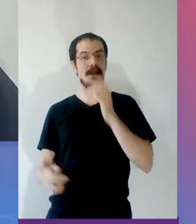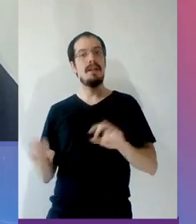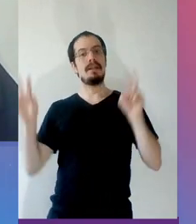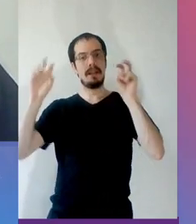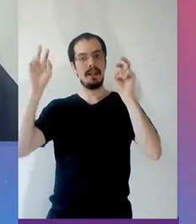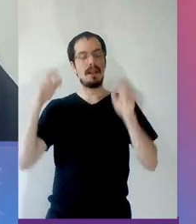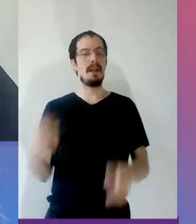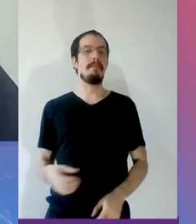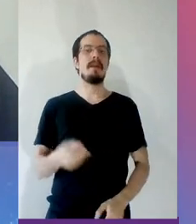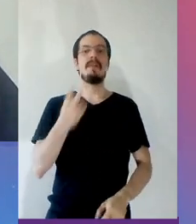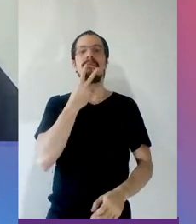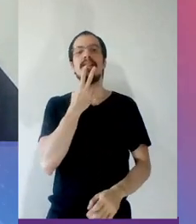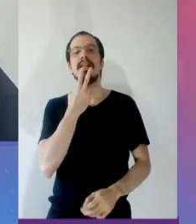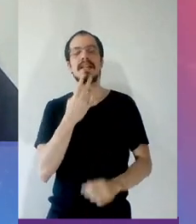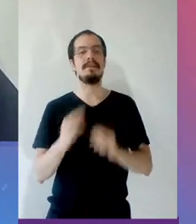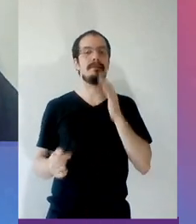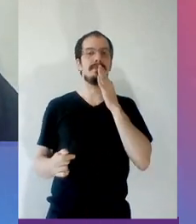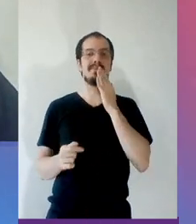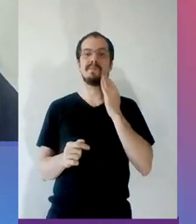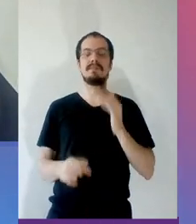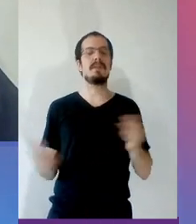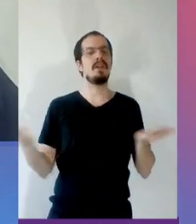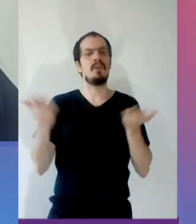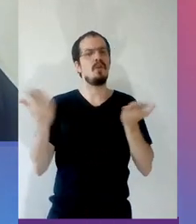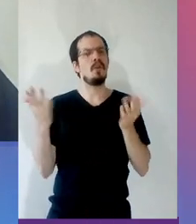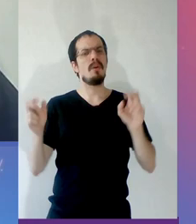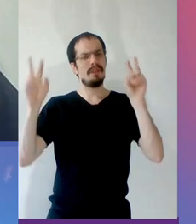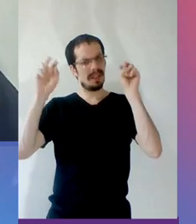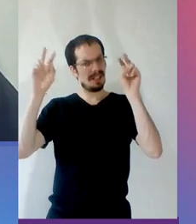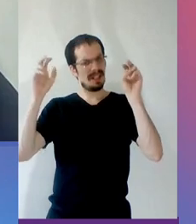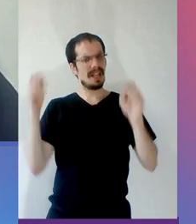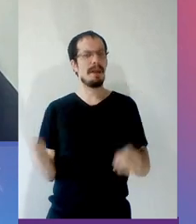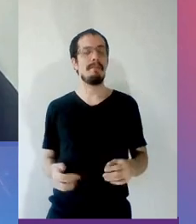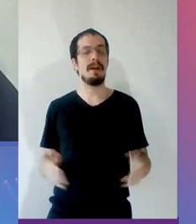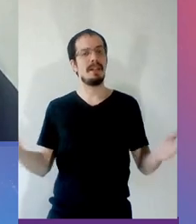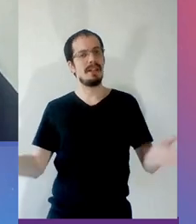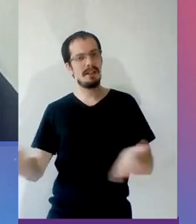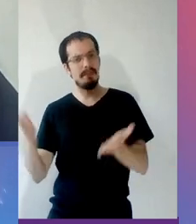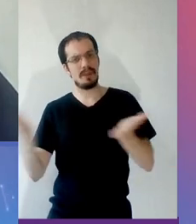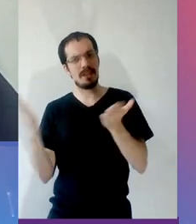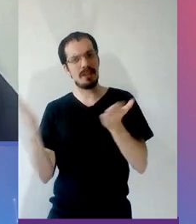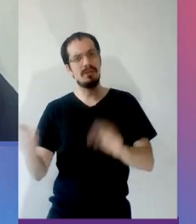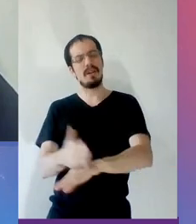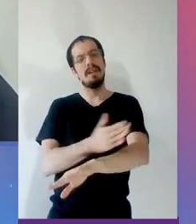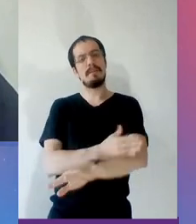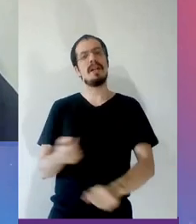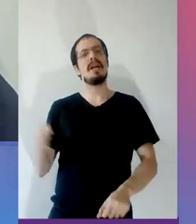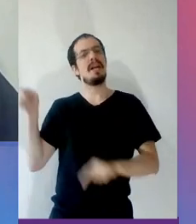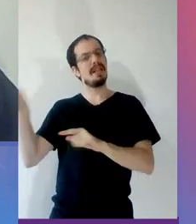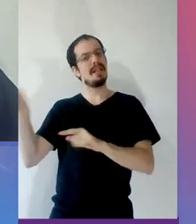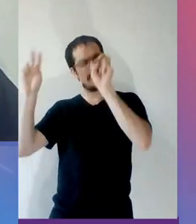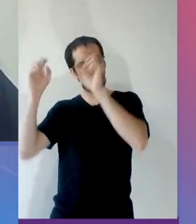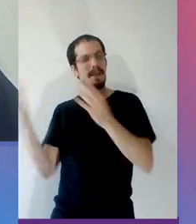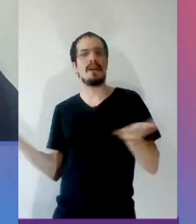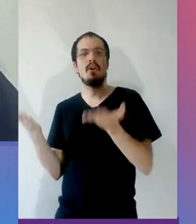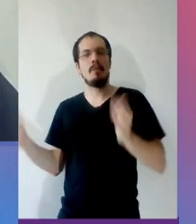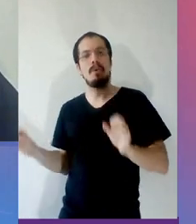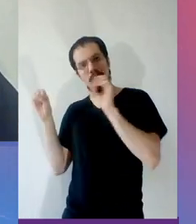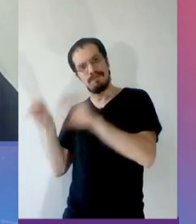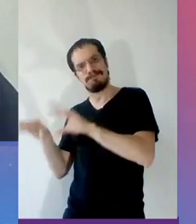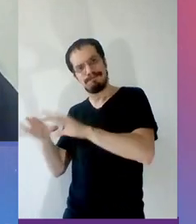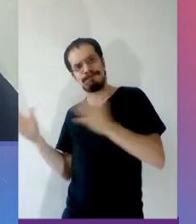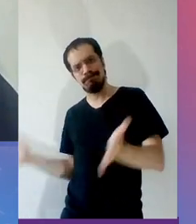niños. ¿Cómo se posiciona este concepto o este tipo de intervenciones para